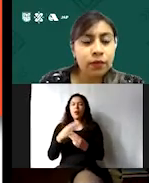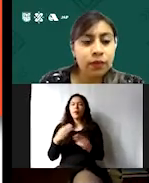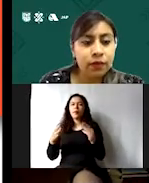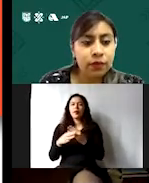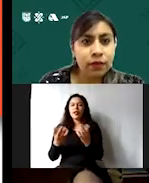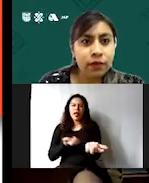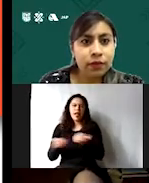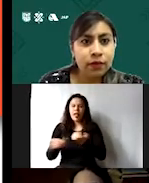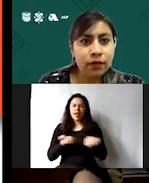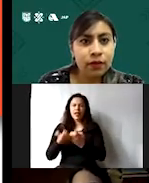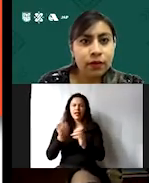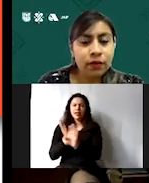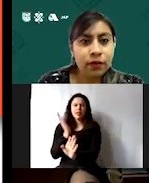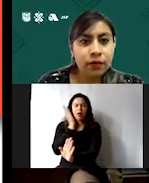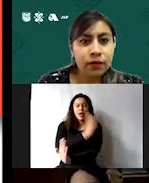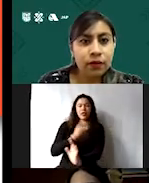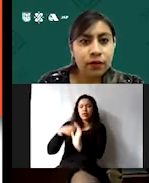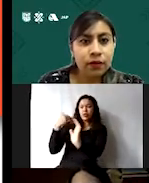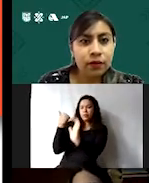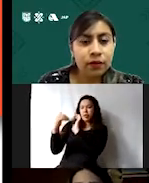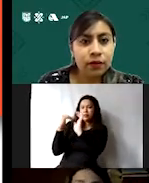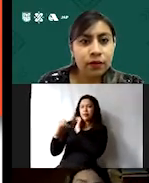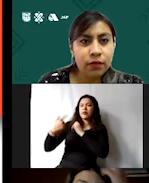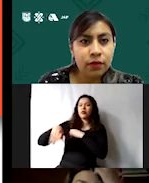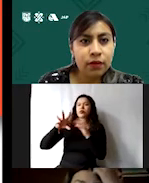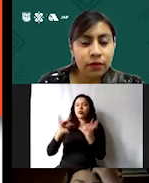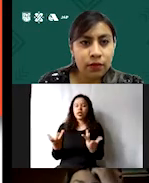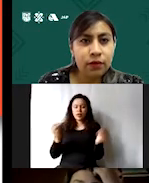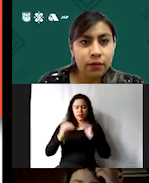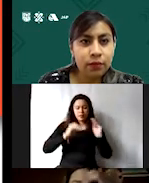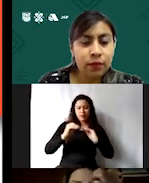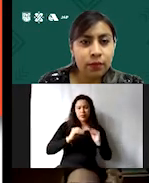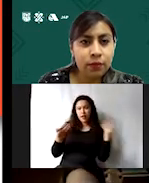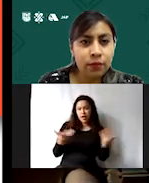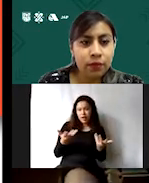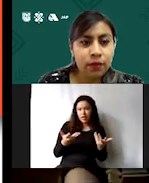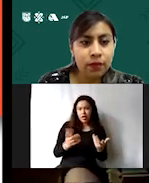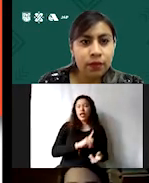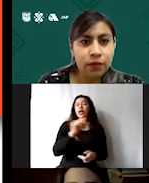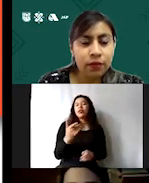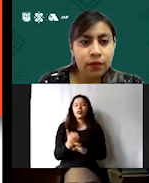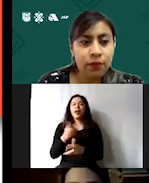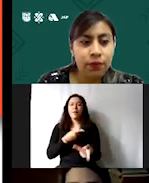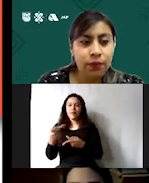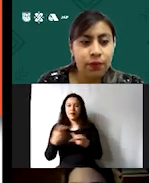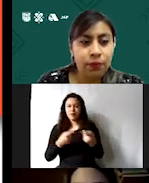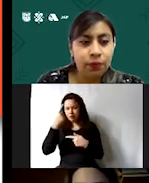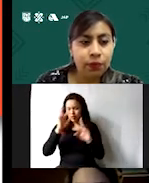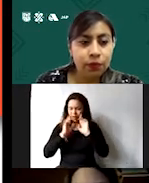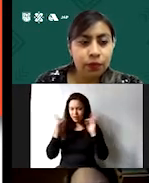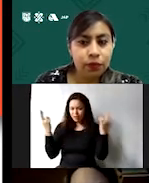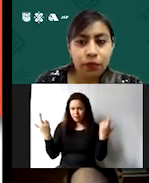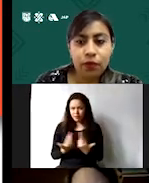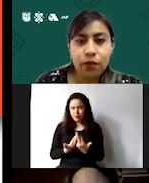pequeño ejercicio previo para que lo completen antes de la sesión y venir preparados para